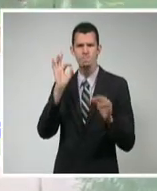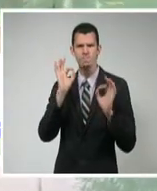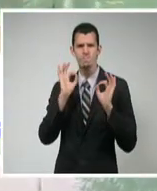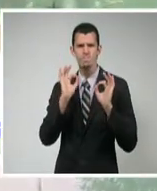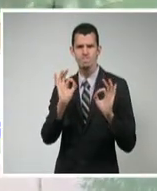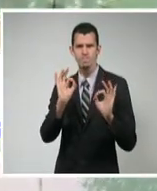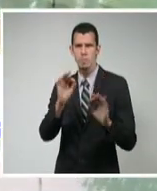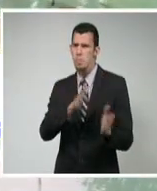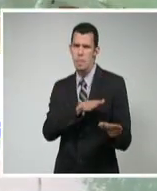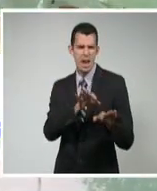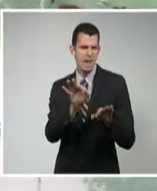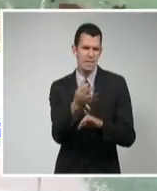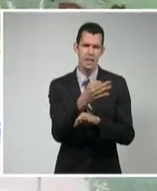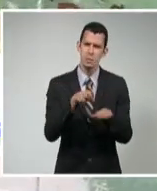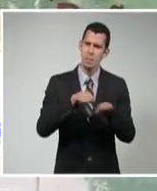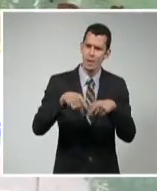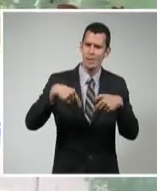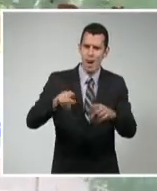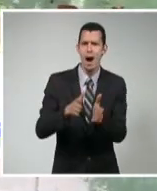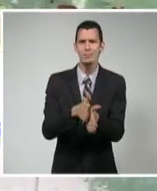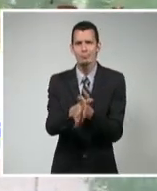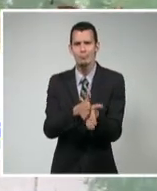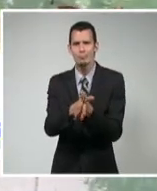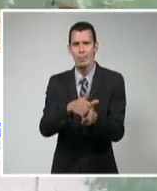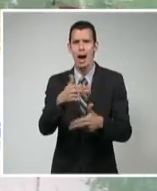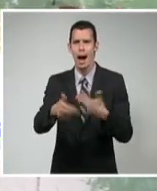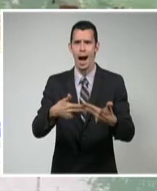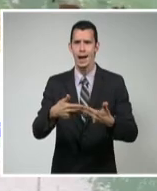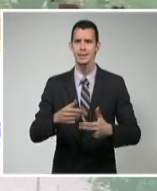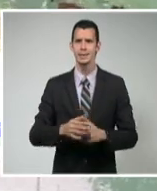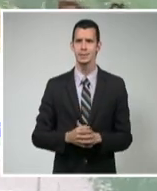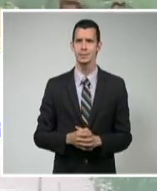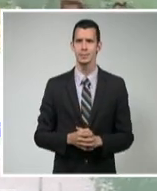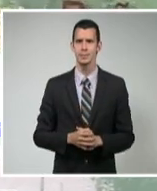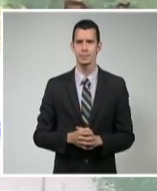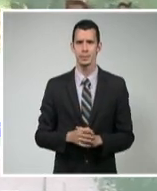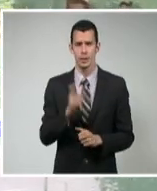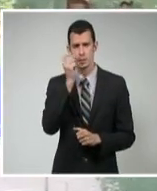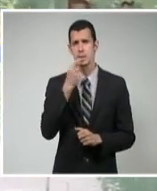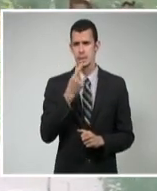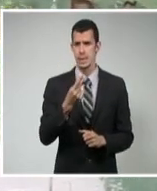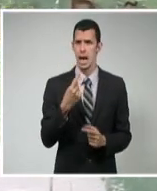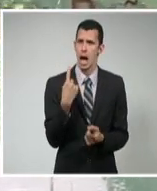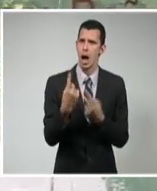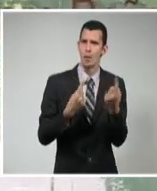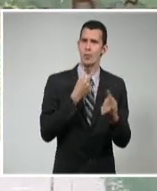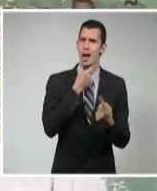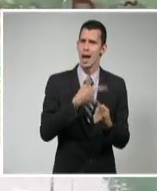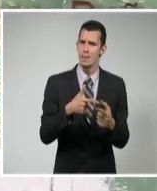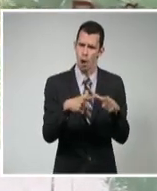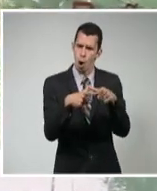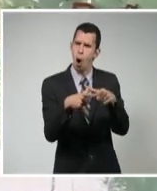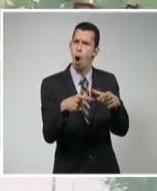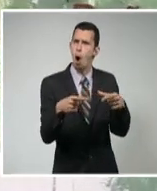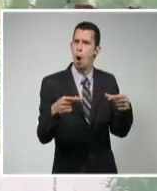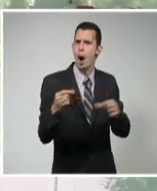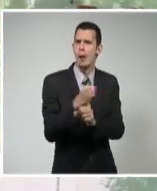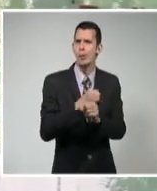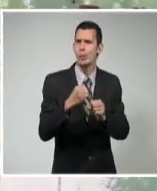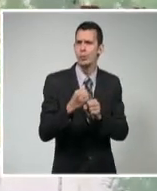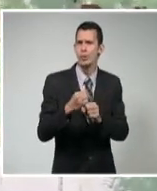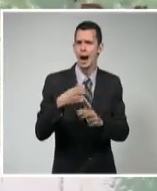un nivel de un y medio y corona no hay ángulo controlado y solo llevaremos alguna controlada que